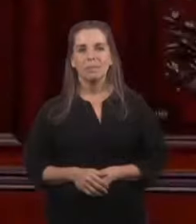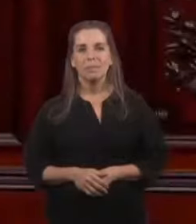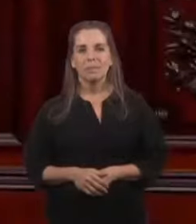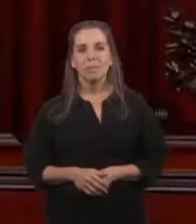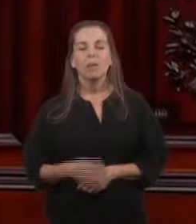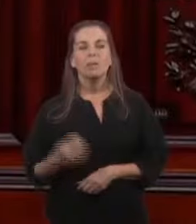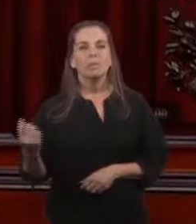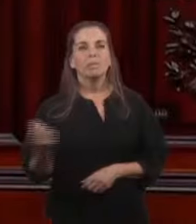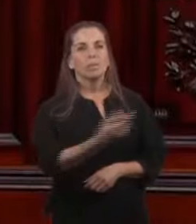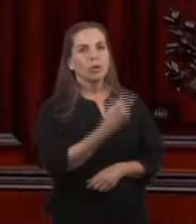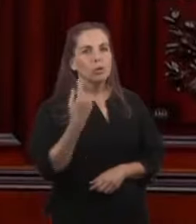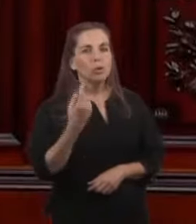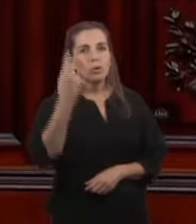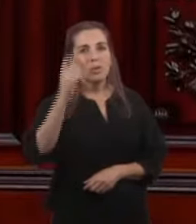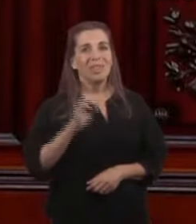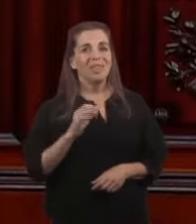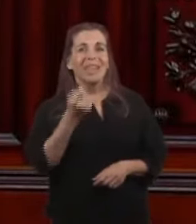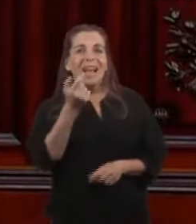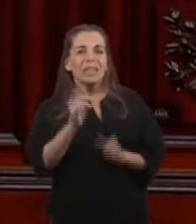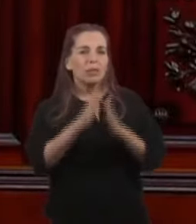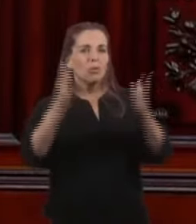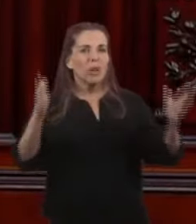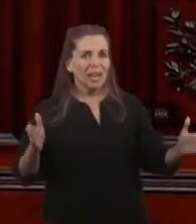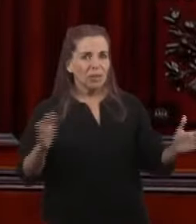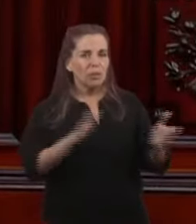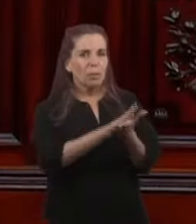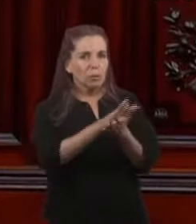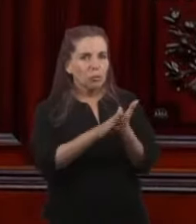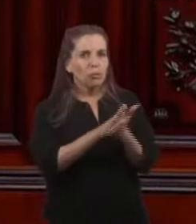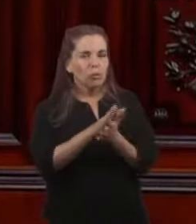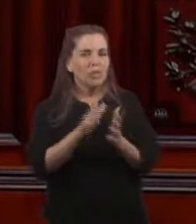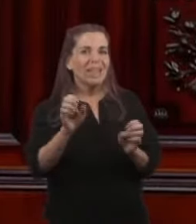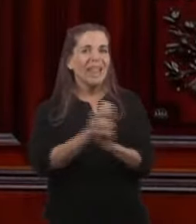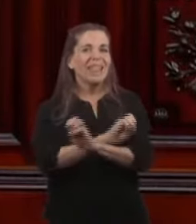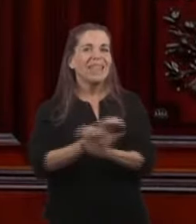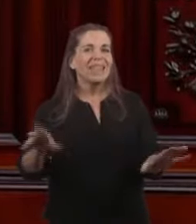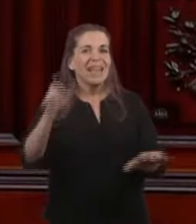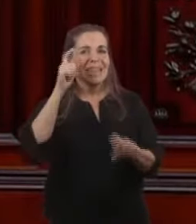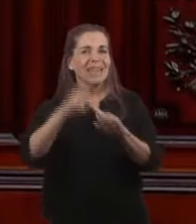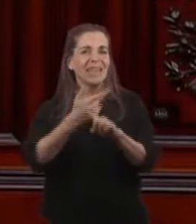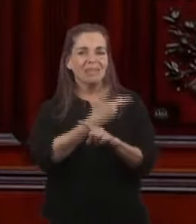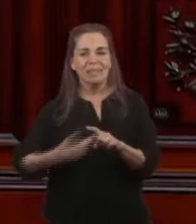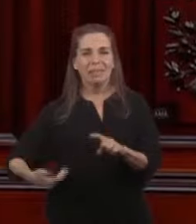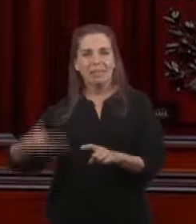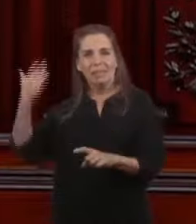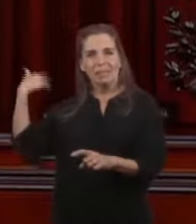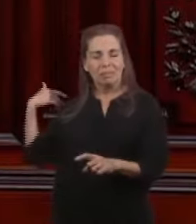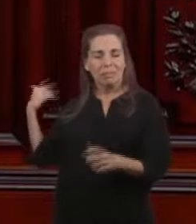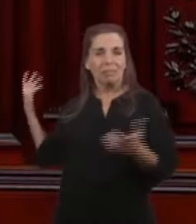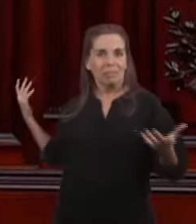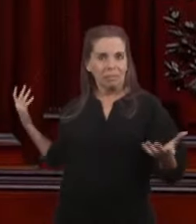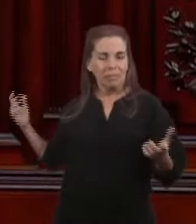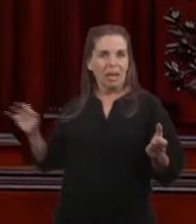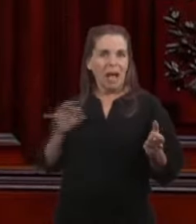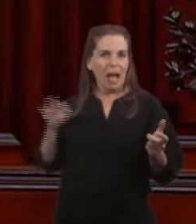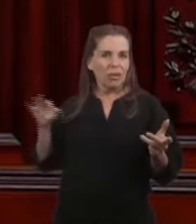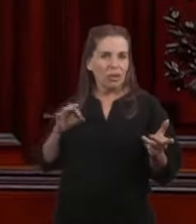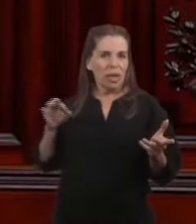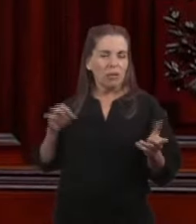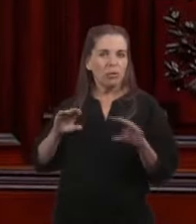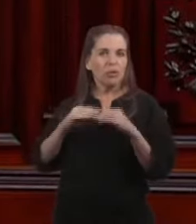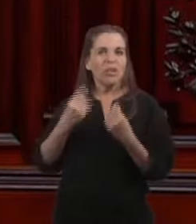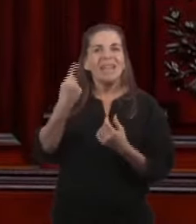estamos resolviendo en un año el desastre que nuestros predecesores por acción u omisión generaron durante más de 120